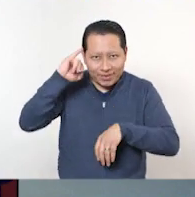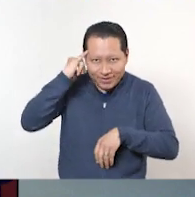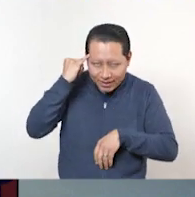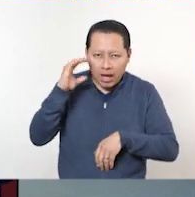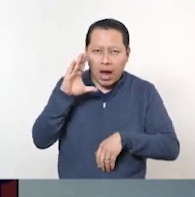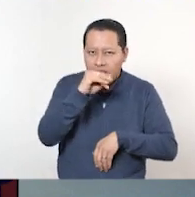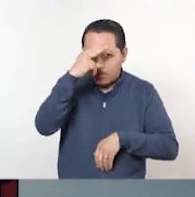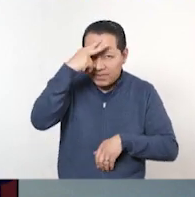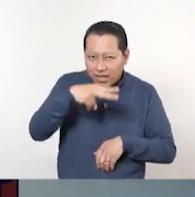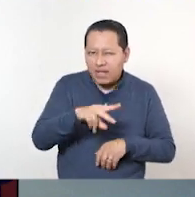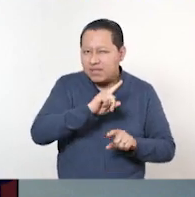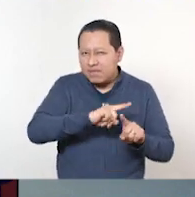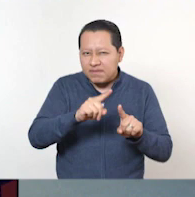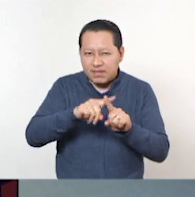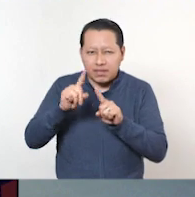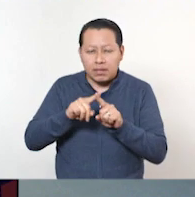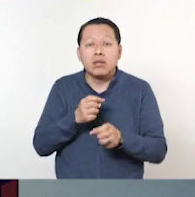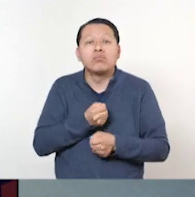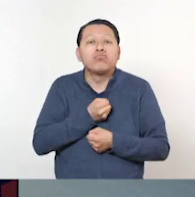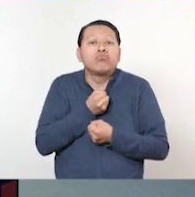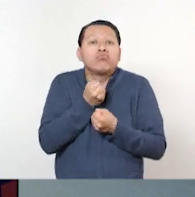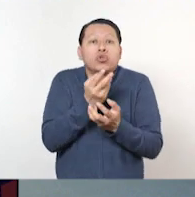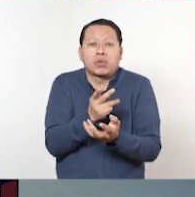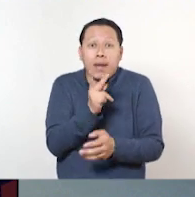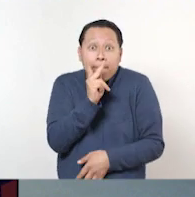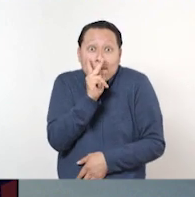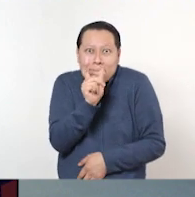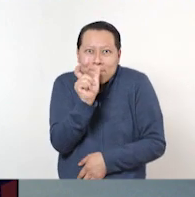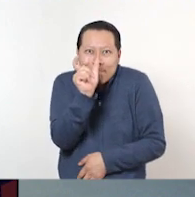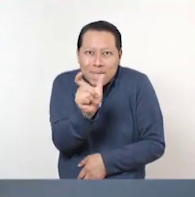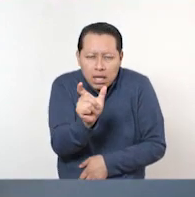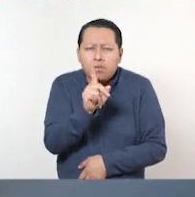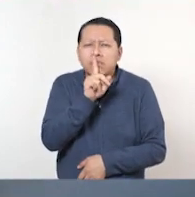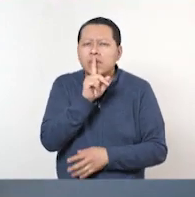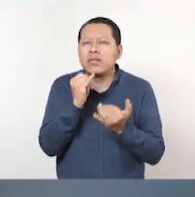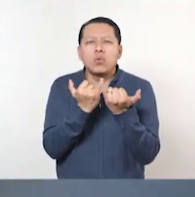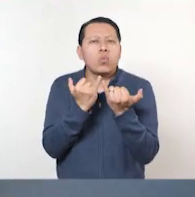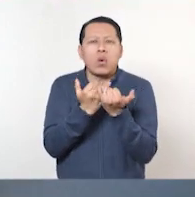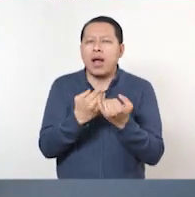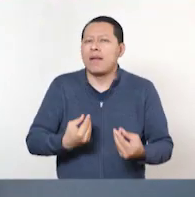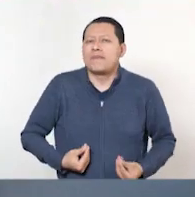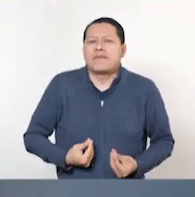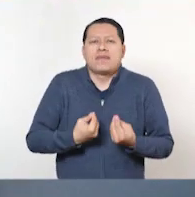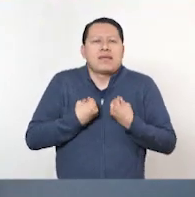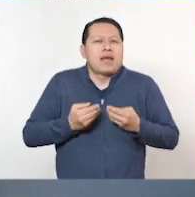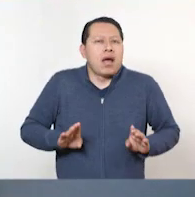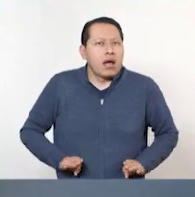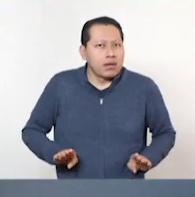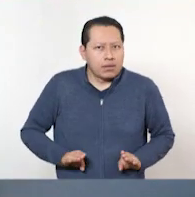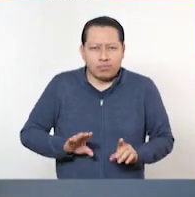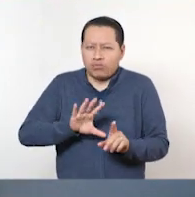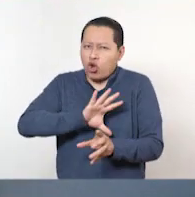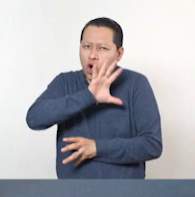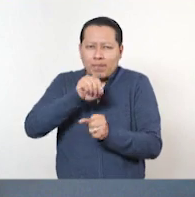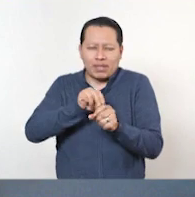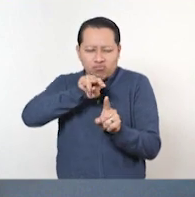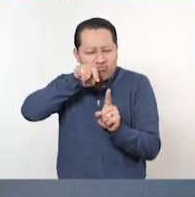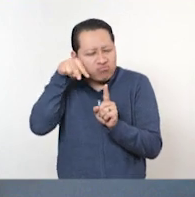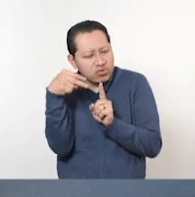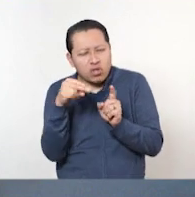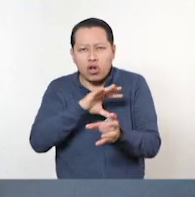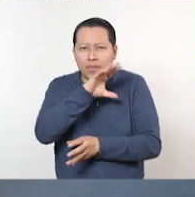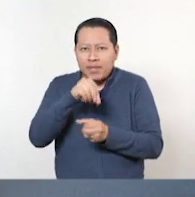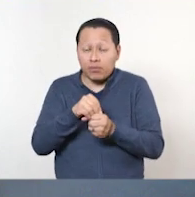las culturas indígenas, la afromexicana, expresamos no solo palabras, expresamos nuestra forma de vida. Es a través de